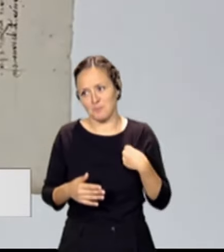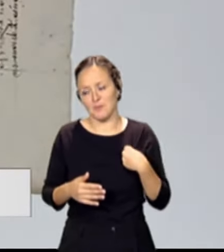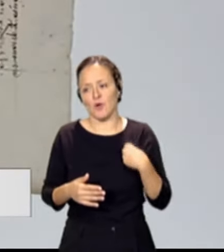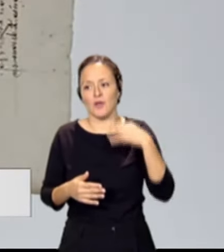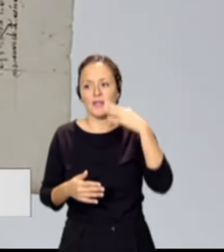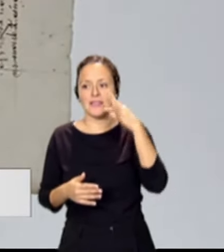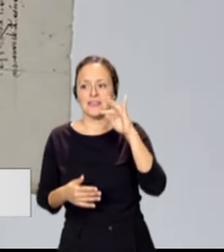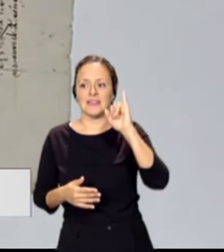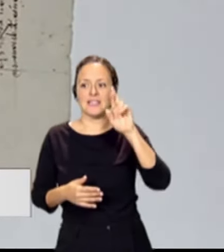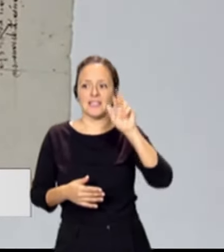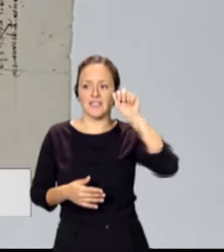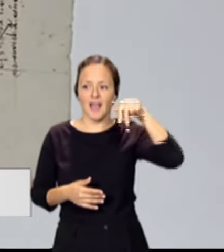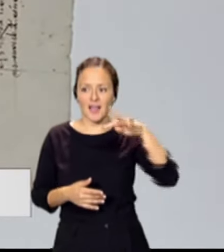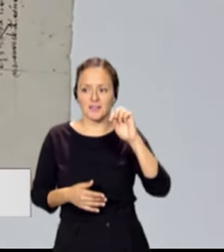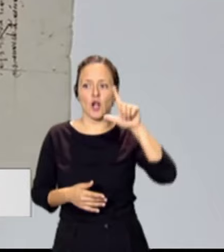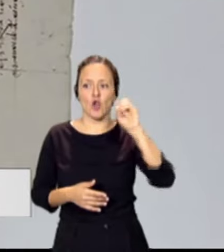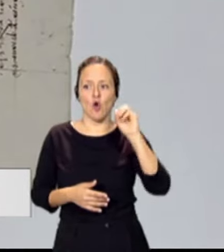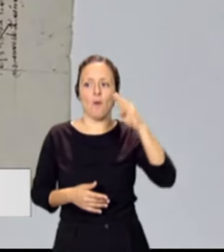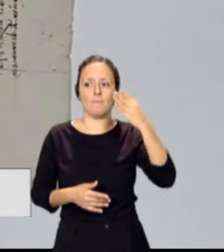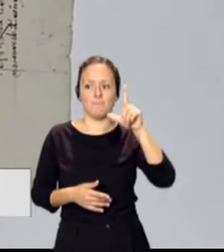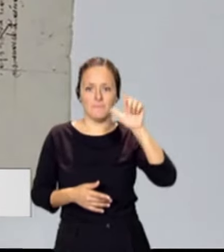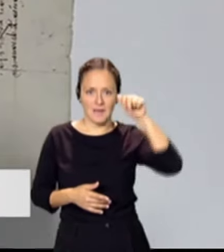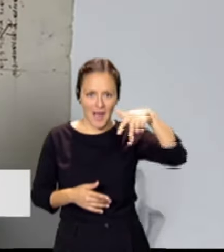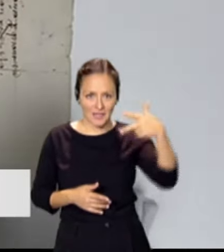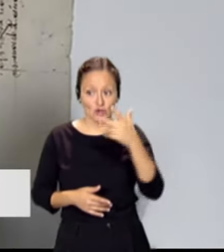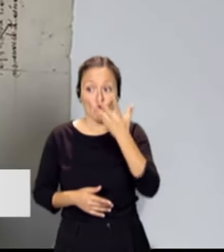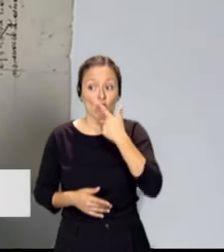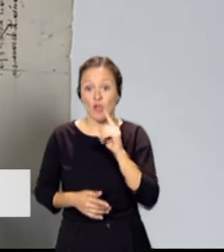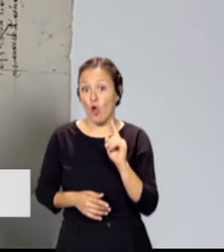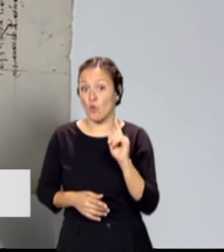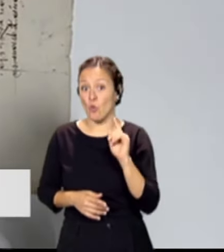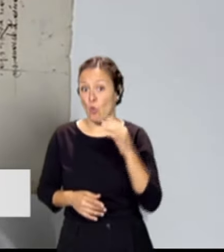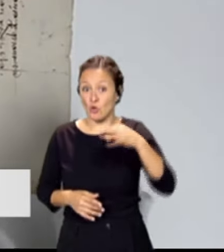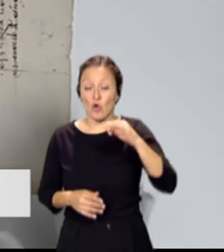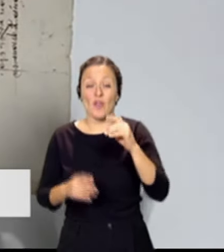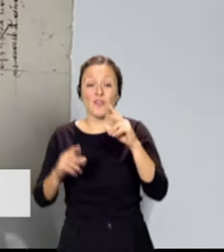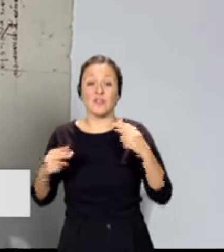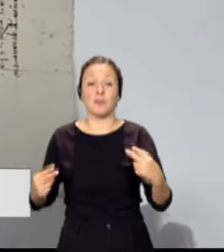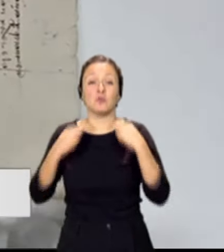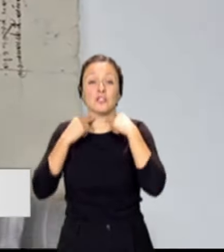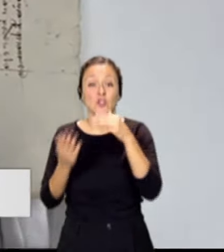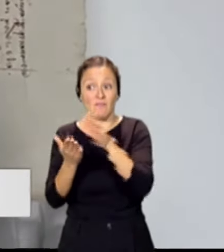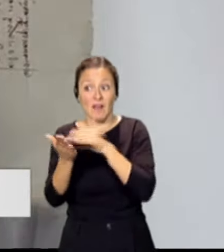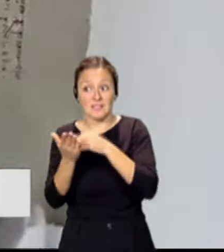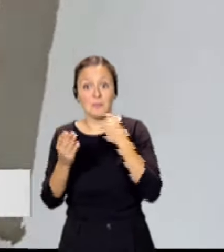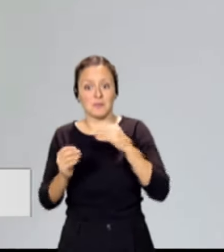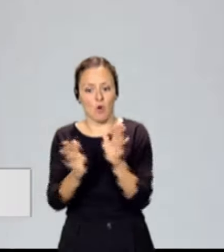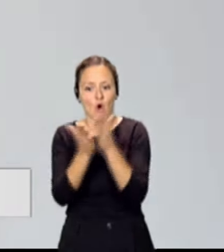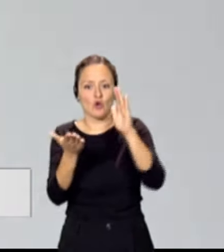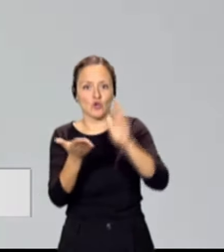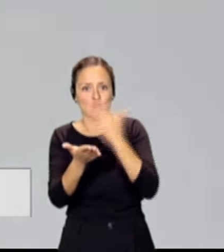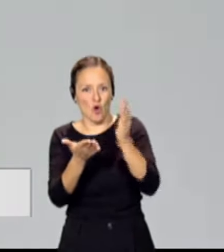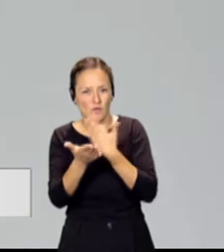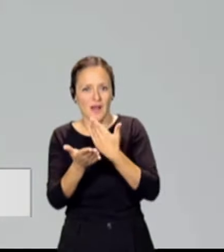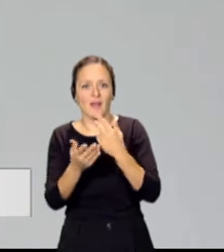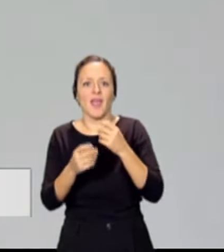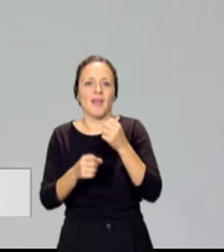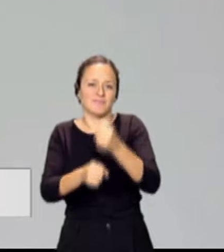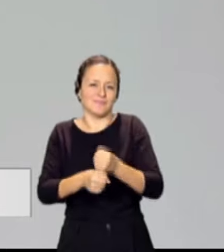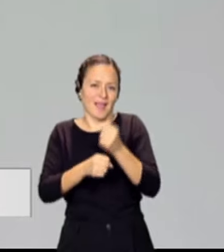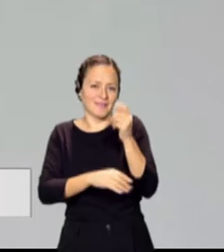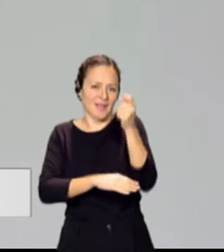blanch la diputación de valencia ha sacado a la luz esta singular pieza de la novela de caballería de joanet martorel coincidiendo